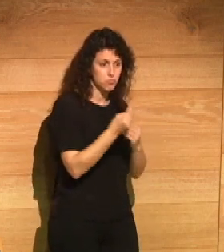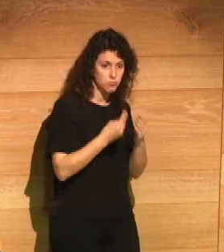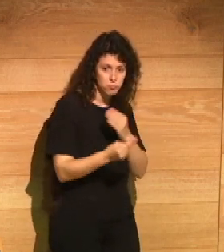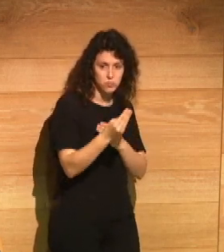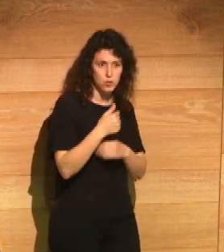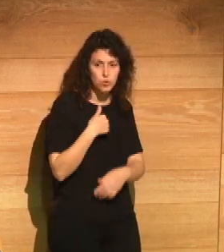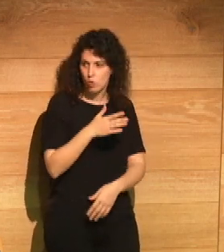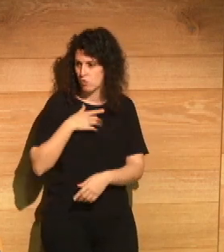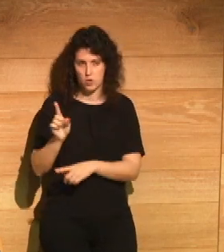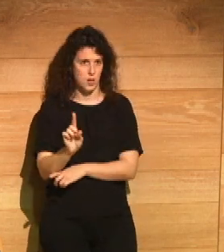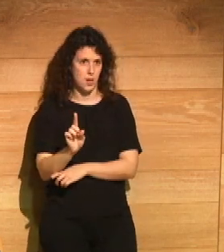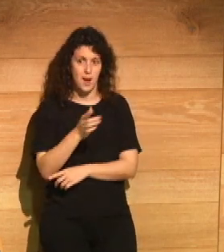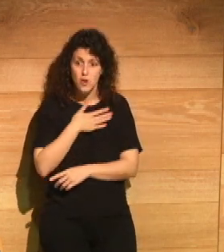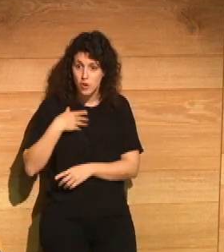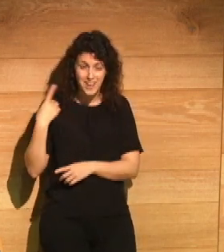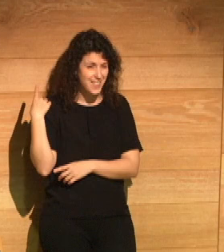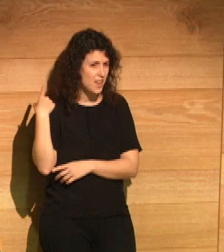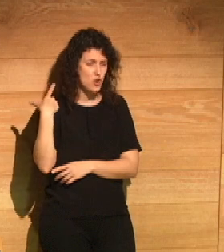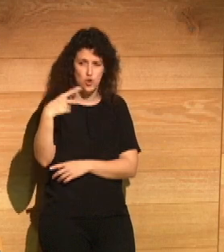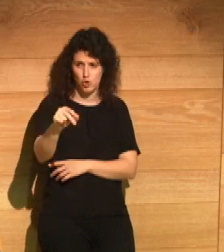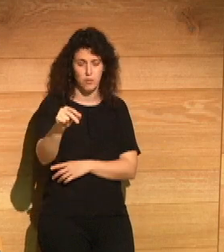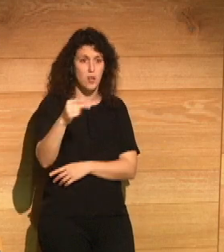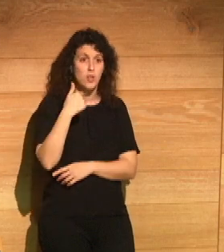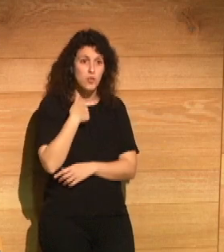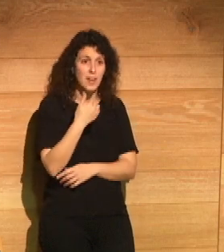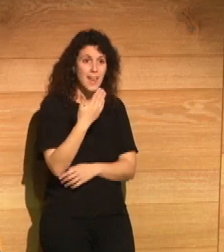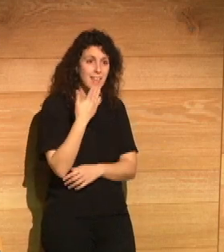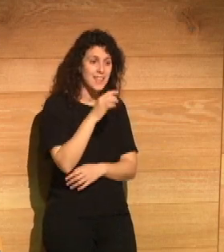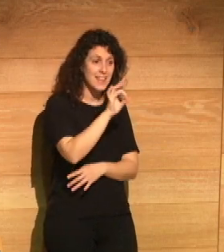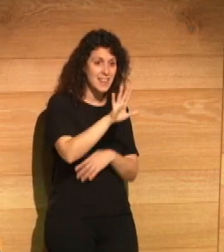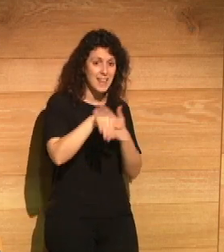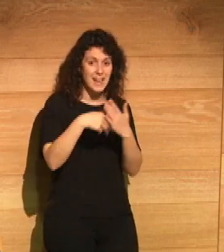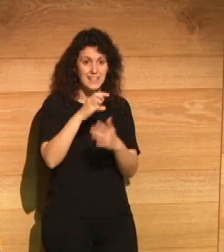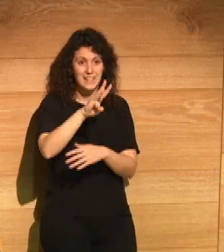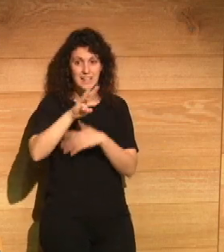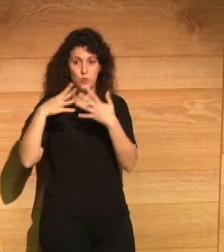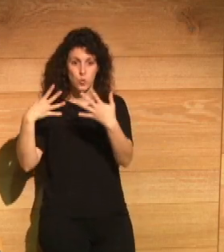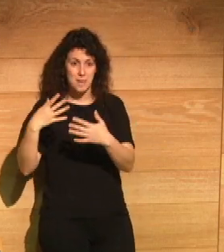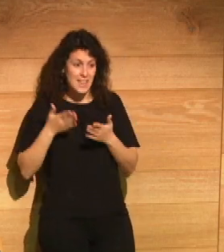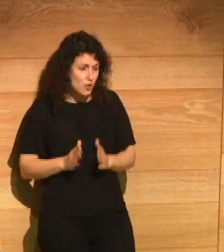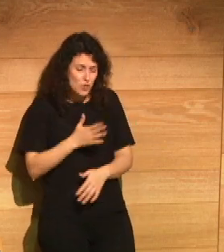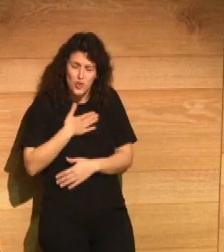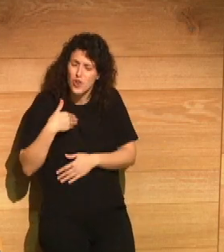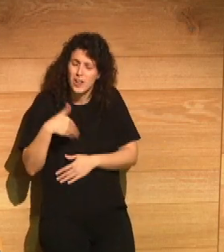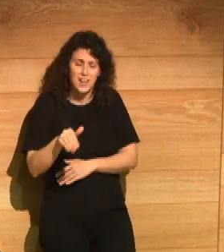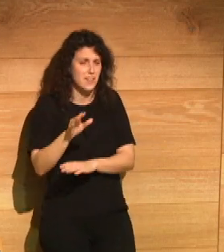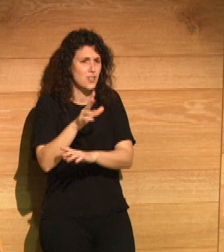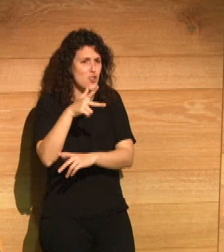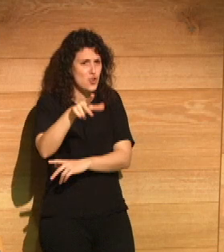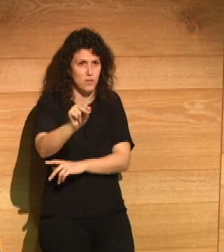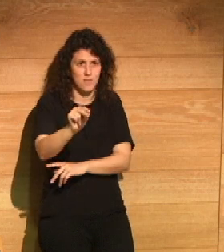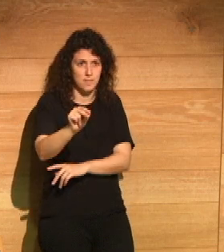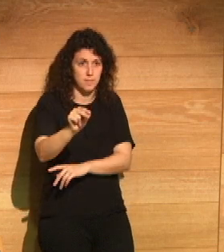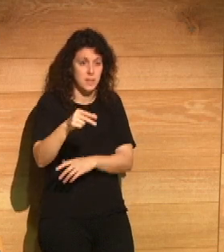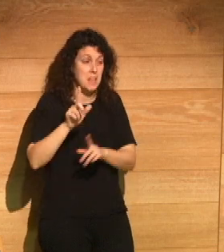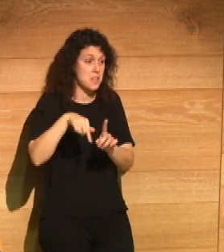quería. Y no quería, era absolutamente no quería. Yo desde los 15 hasta los 39 años no quería tener hijos auténticamente. Y luego de